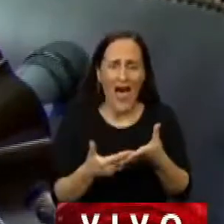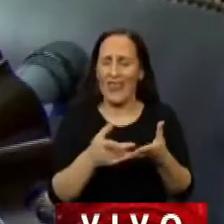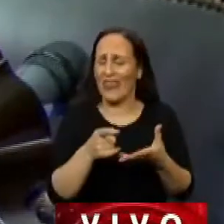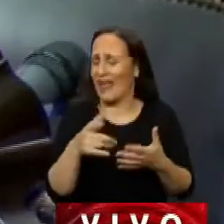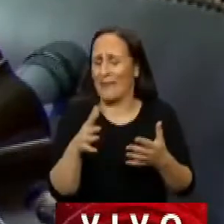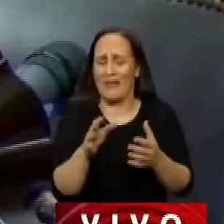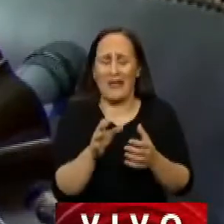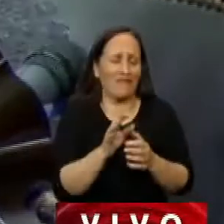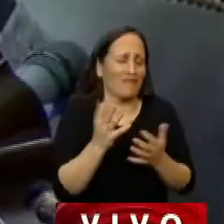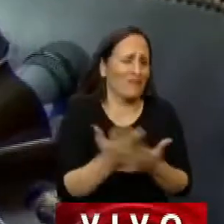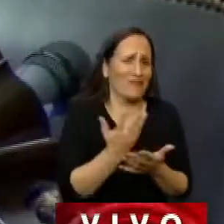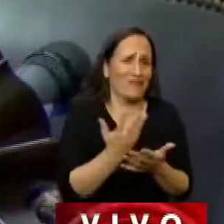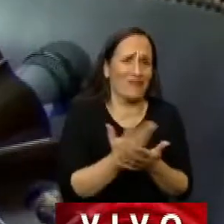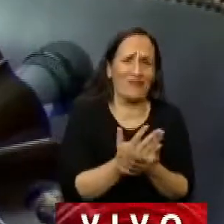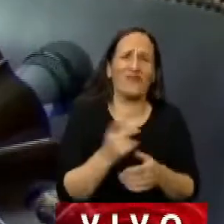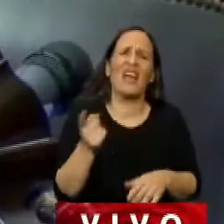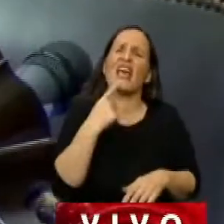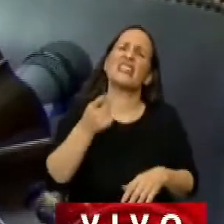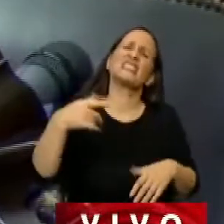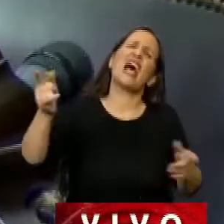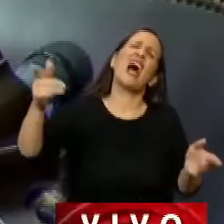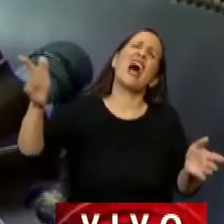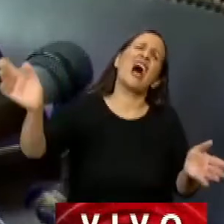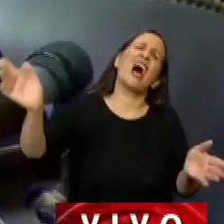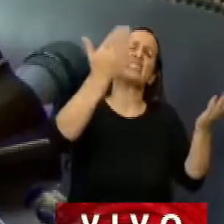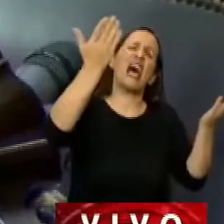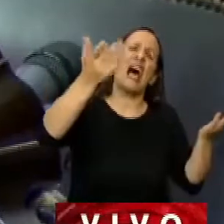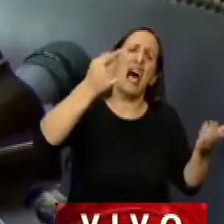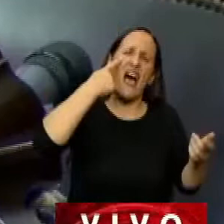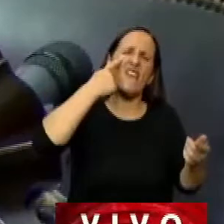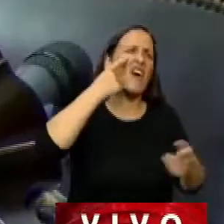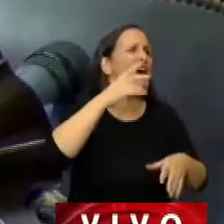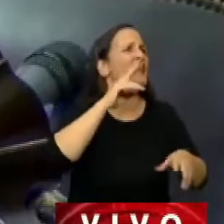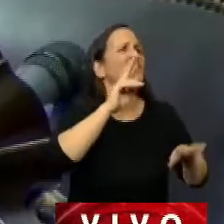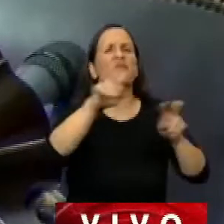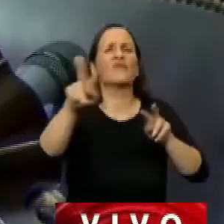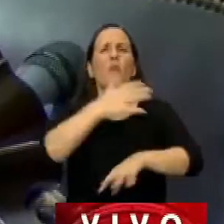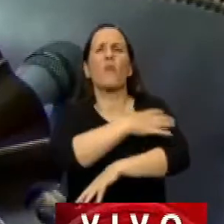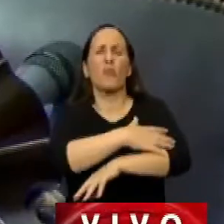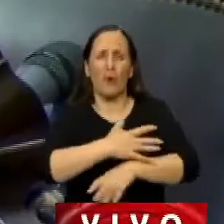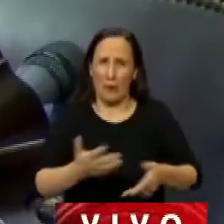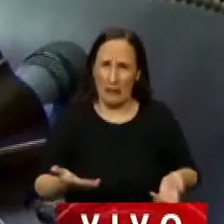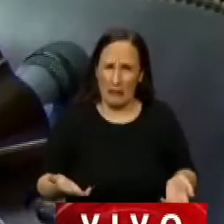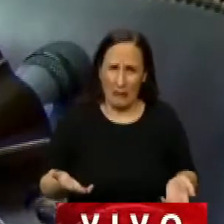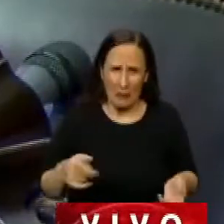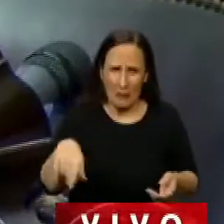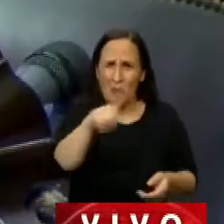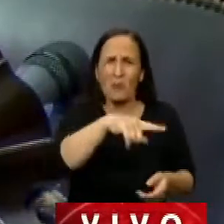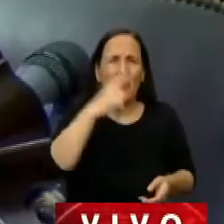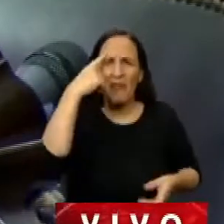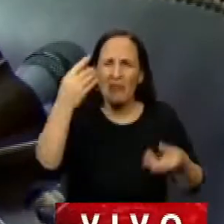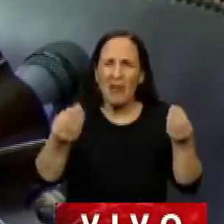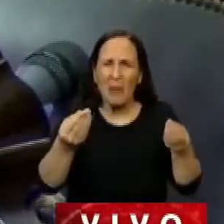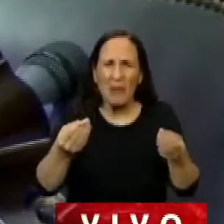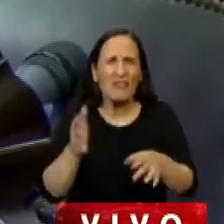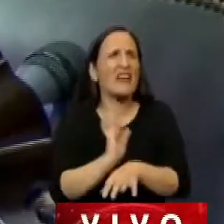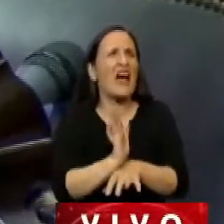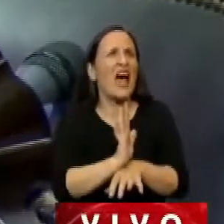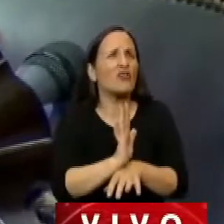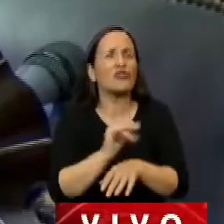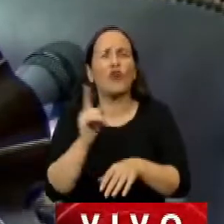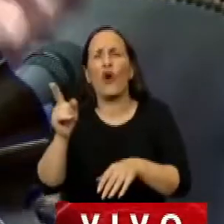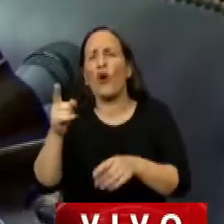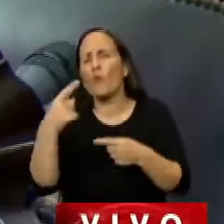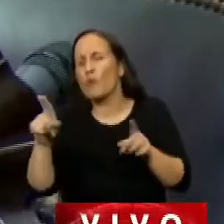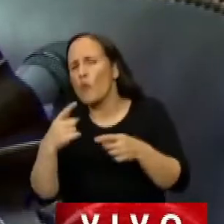que dicen que salgan a recorrer para ver la pobreza, ¿de qué creen que vivieron la mayoría de actores,